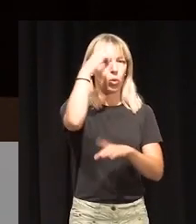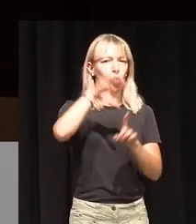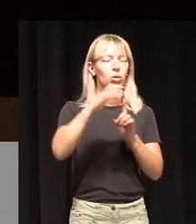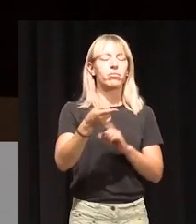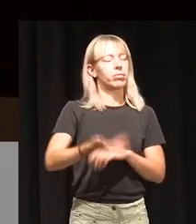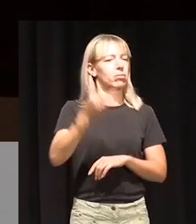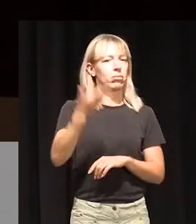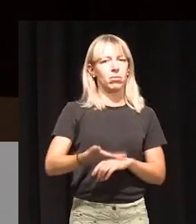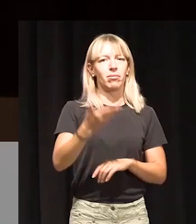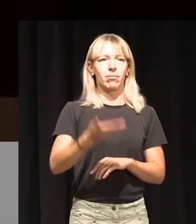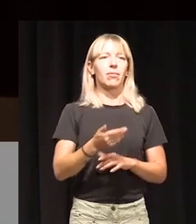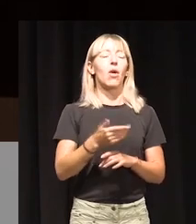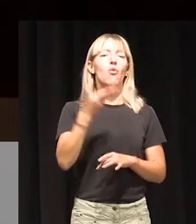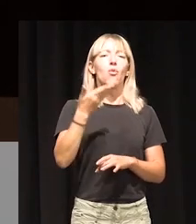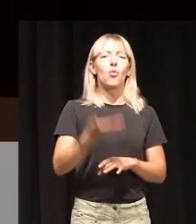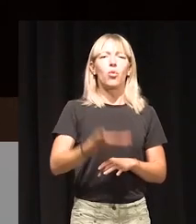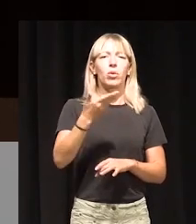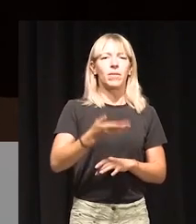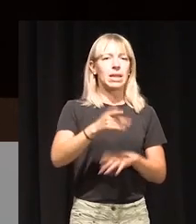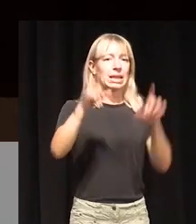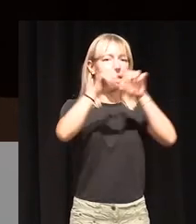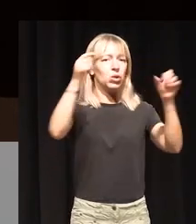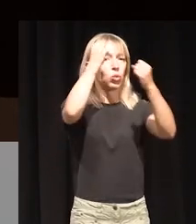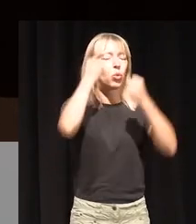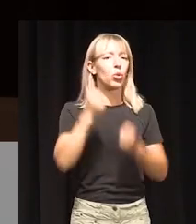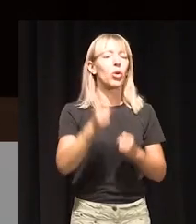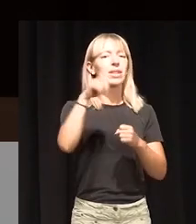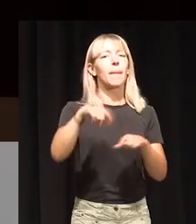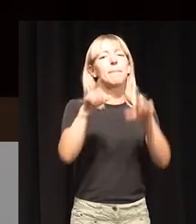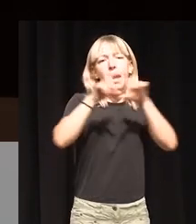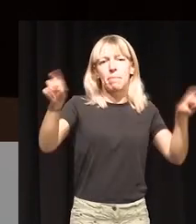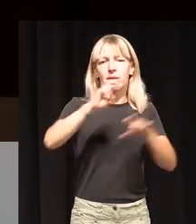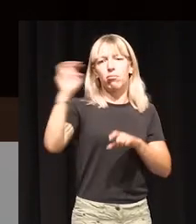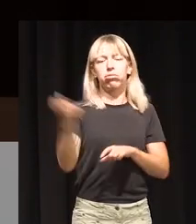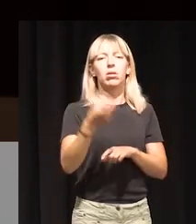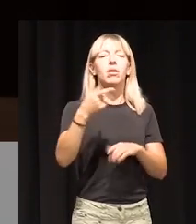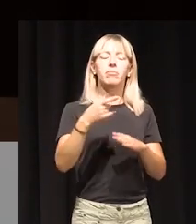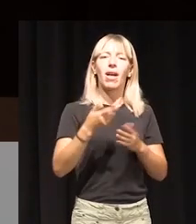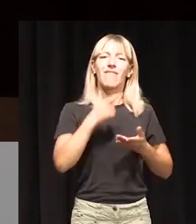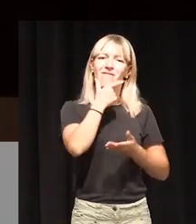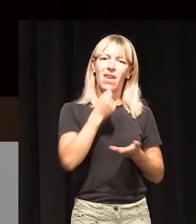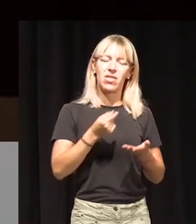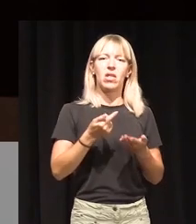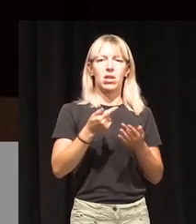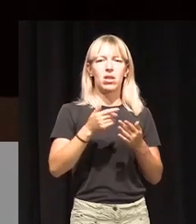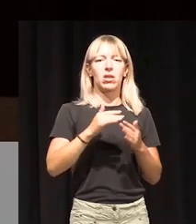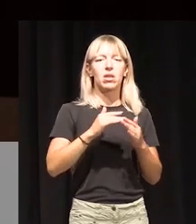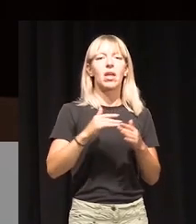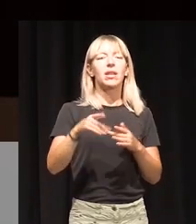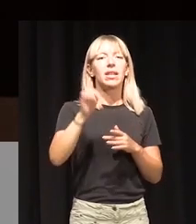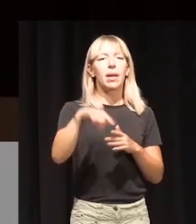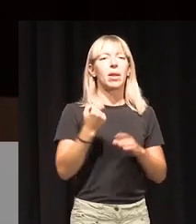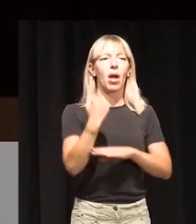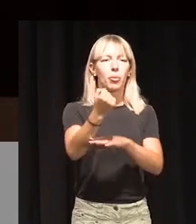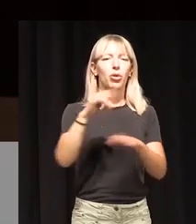es clave. Es fundamental que las instituciones y las empresas allá en el terreno apoyen y faciliten el desarrollo de